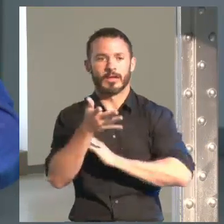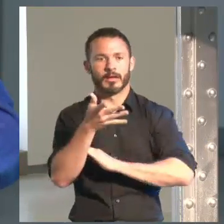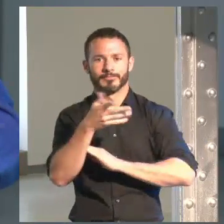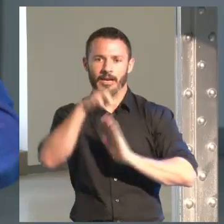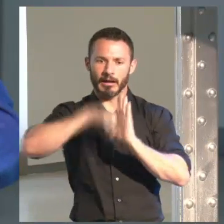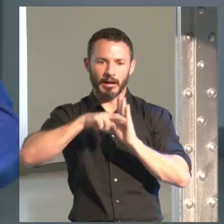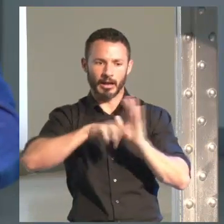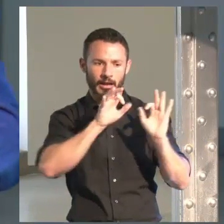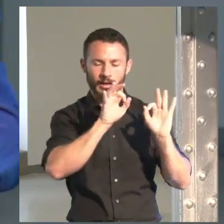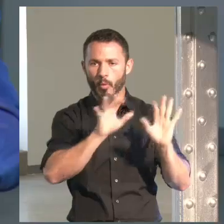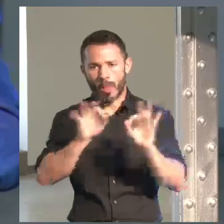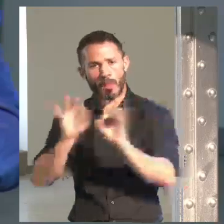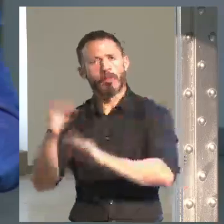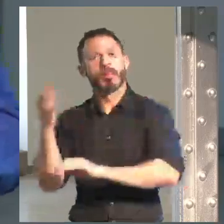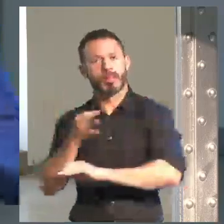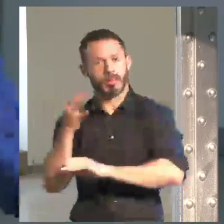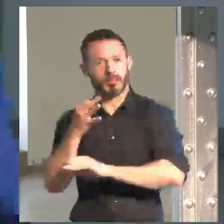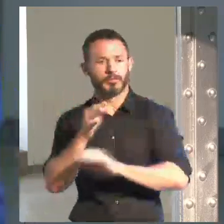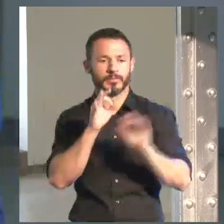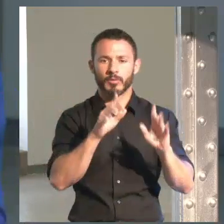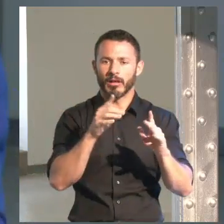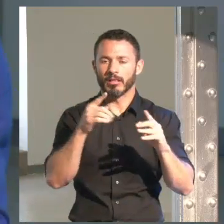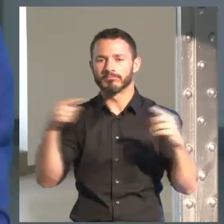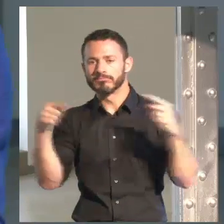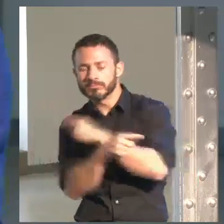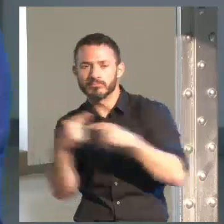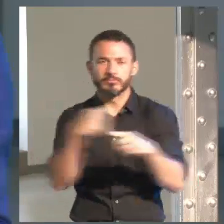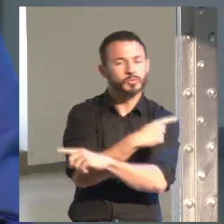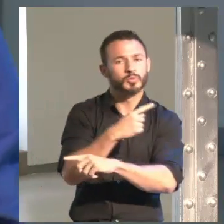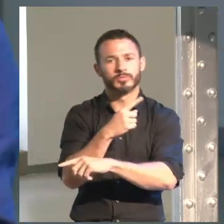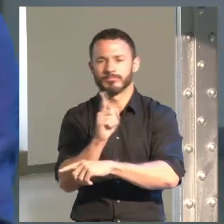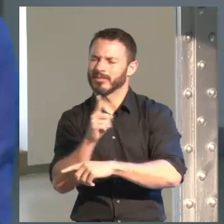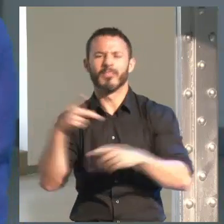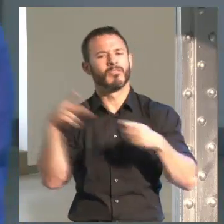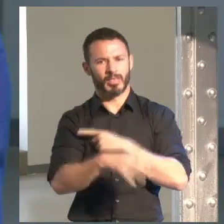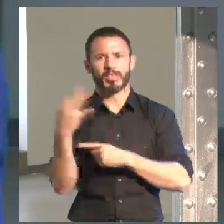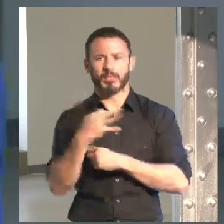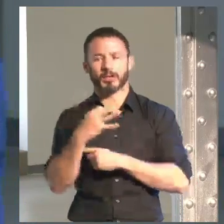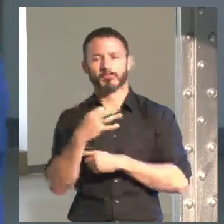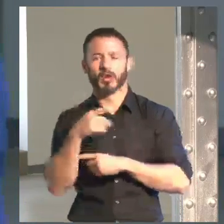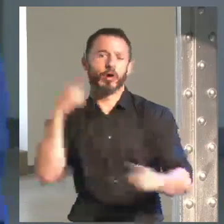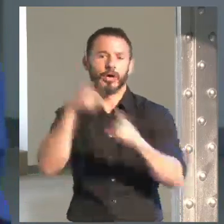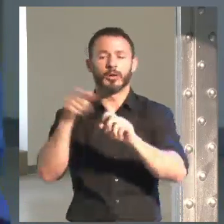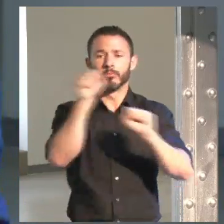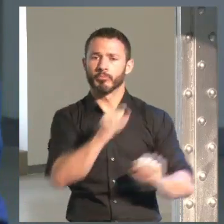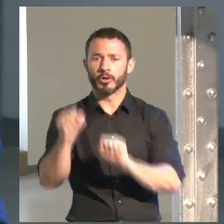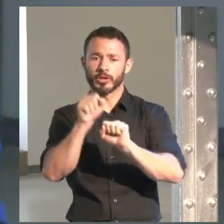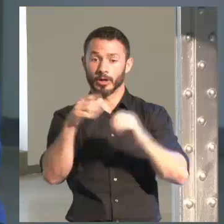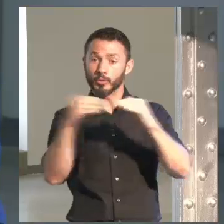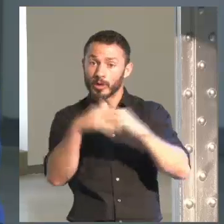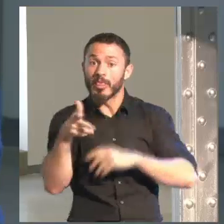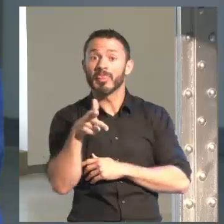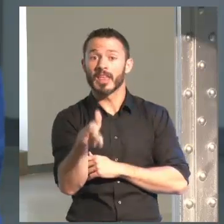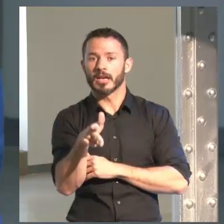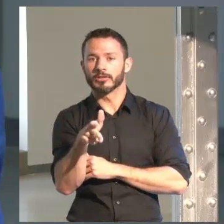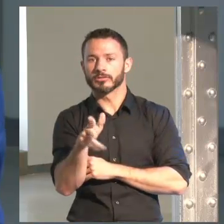asimétrica de los distintos servicios de los que disponemos para, entre otras cosas, proteger adecuadamente los derechos de los usuarios